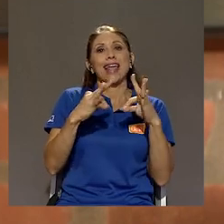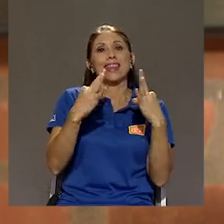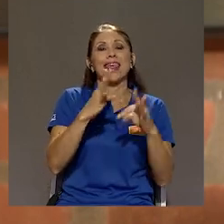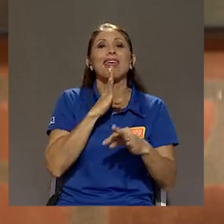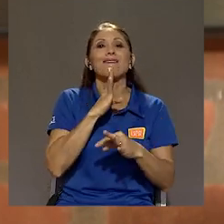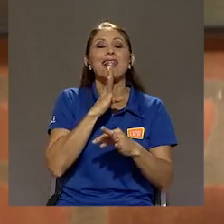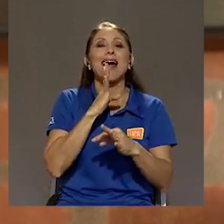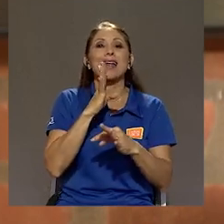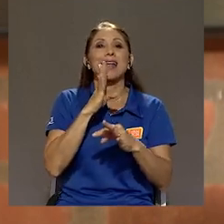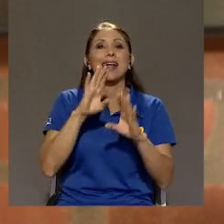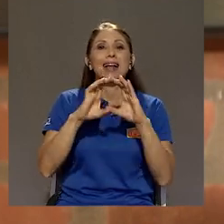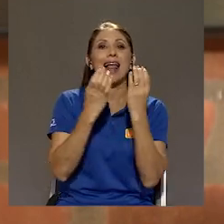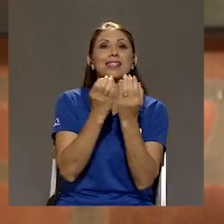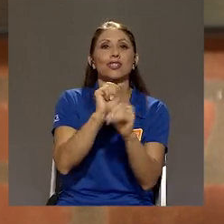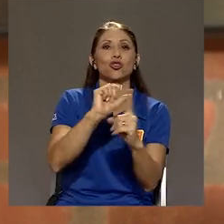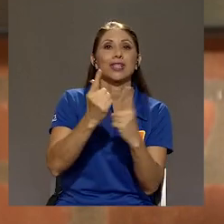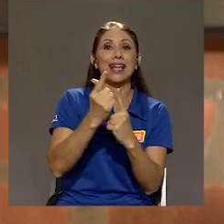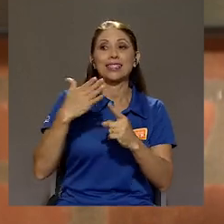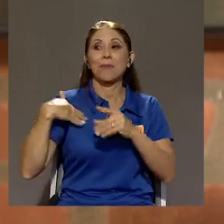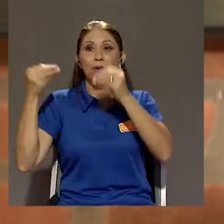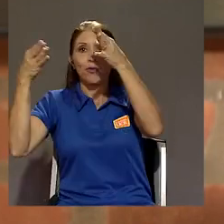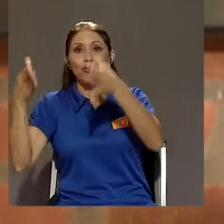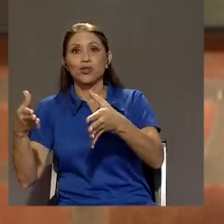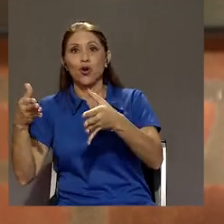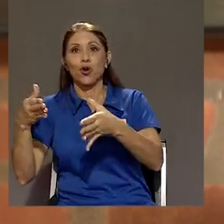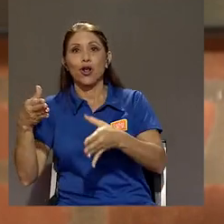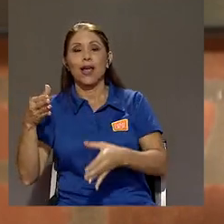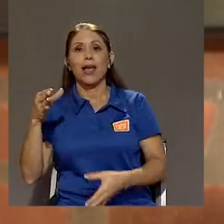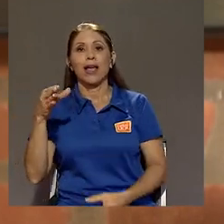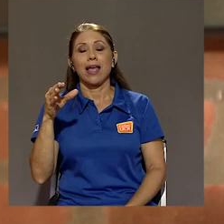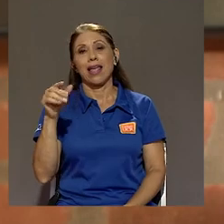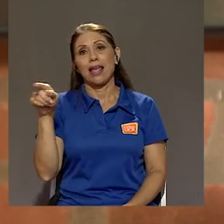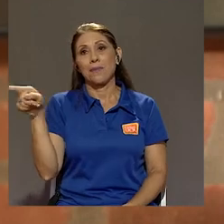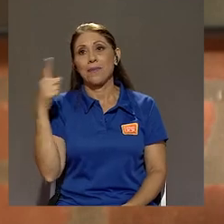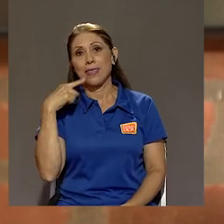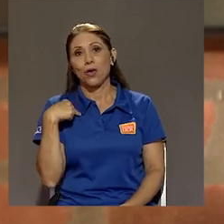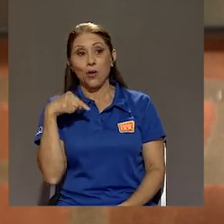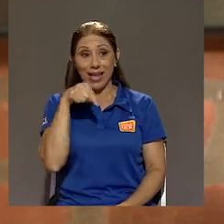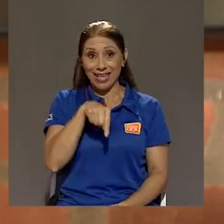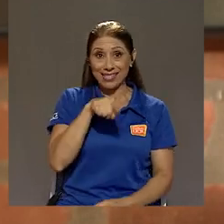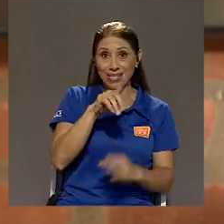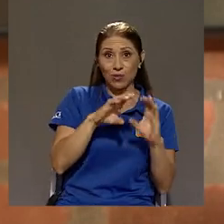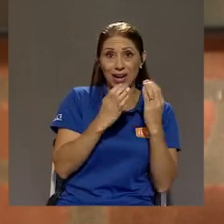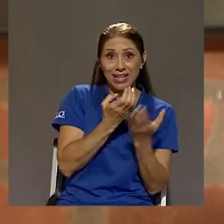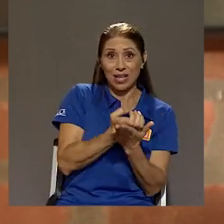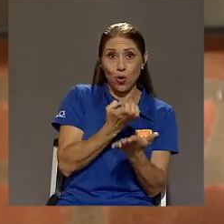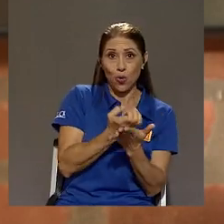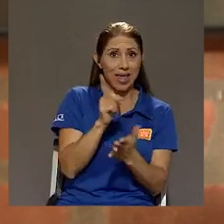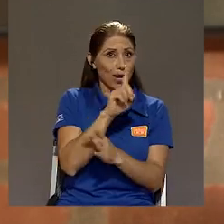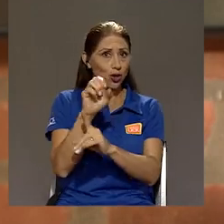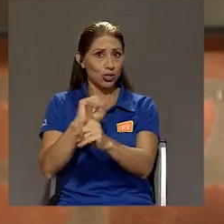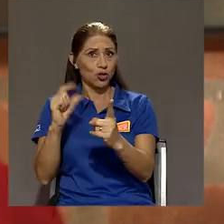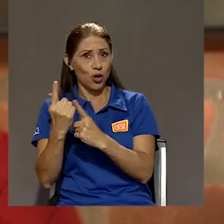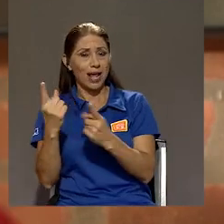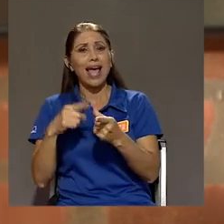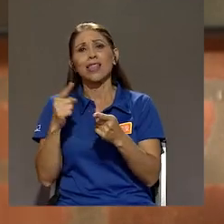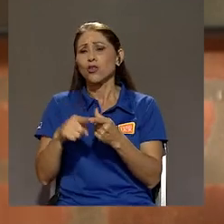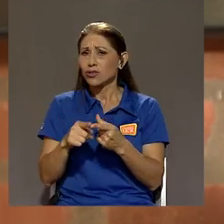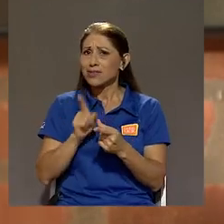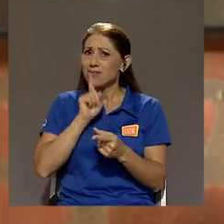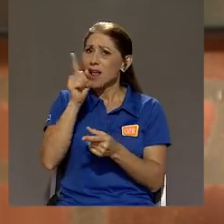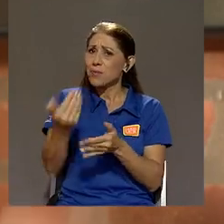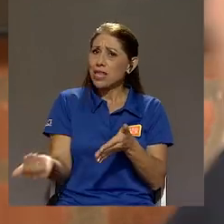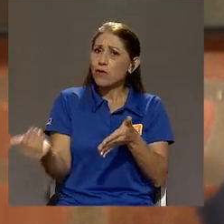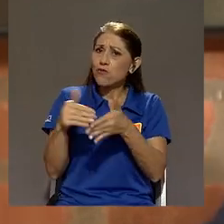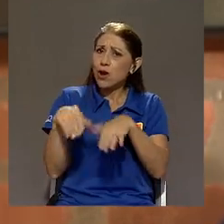sociales, y Fernando en aquella época, mi profesor, me dijo, mire, esto es una clase de economía, no de sociología. Entonces, en realidad, recuperar ese